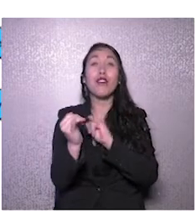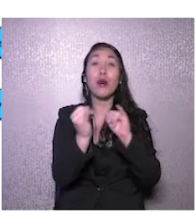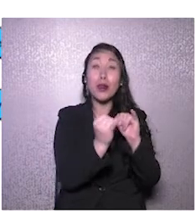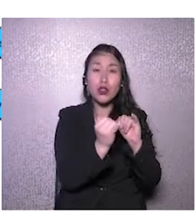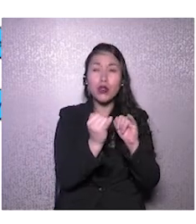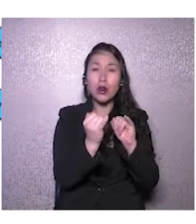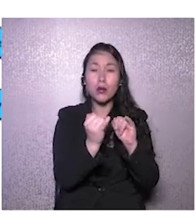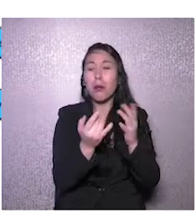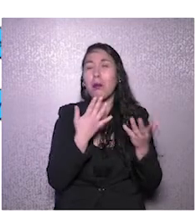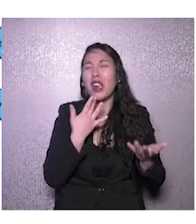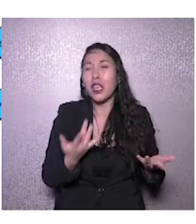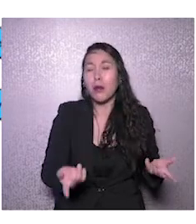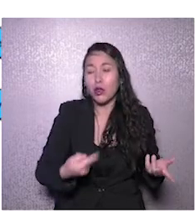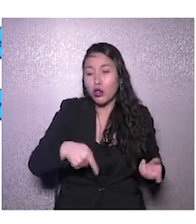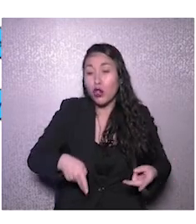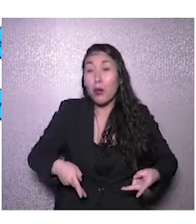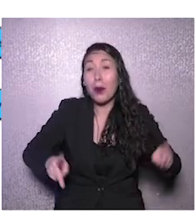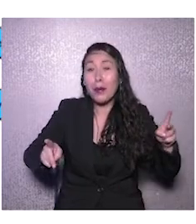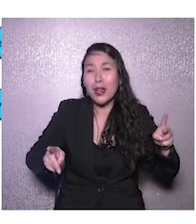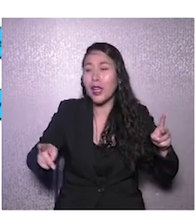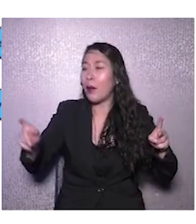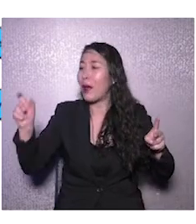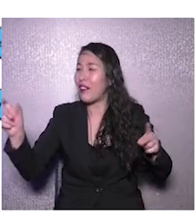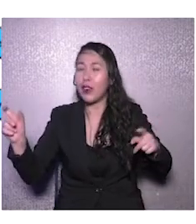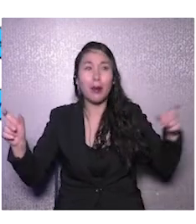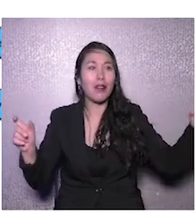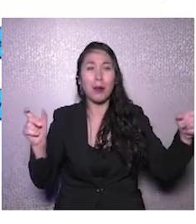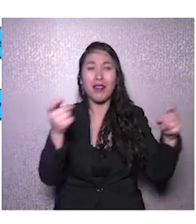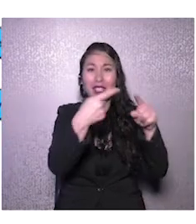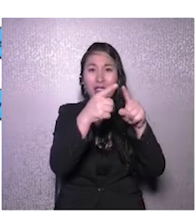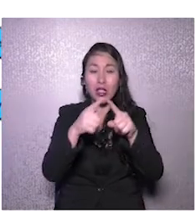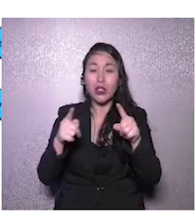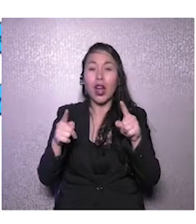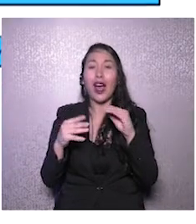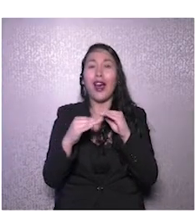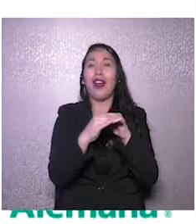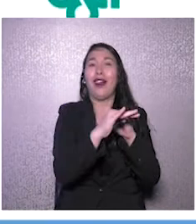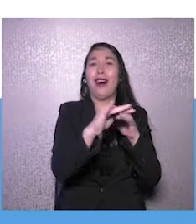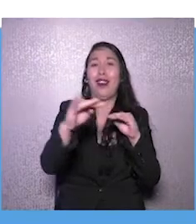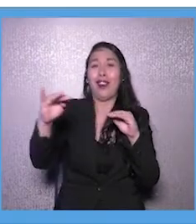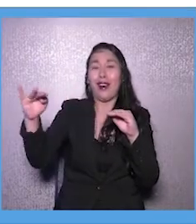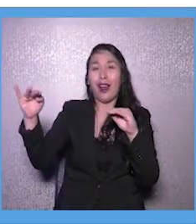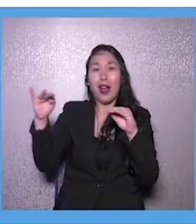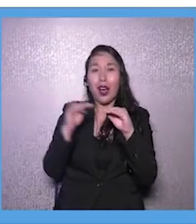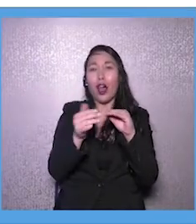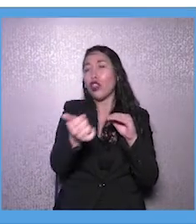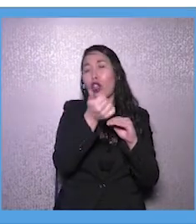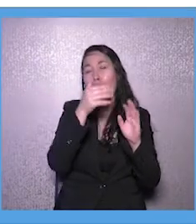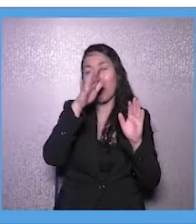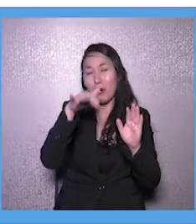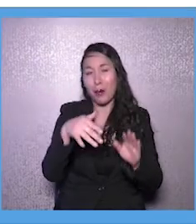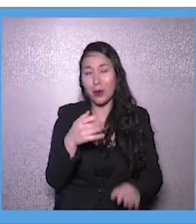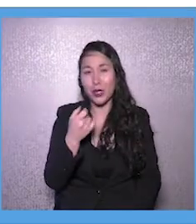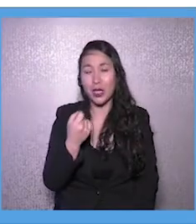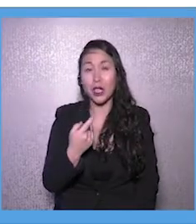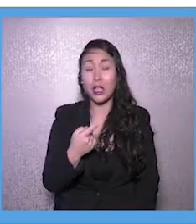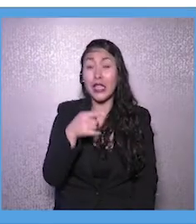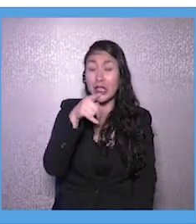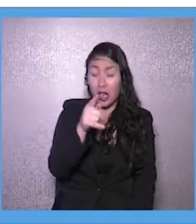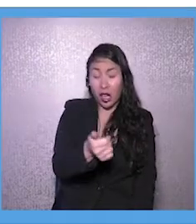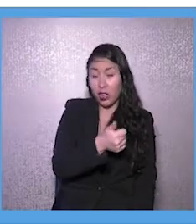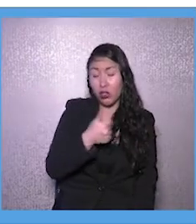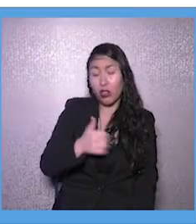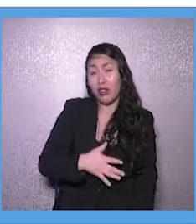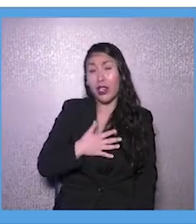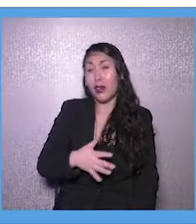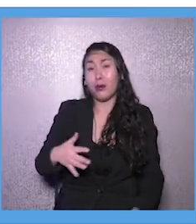permita disparar estos sistemas de soporte a la toma de decisiones y nos permita facilitar la investigación biomédica. Y a todos nos dan ganas de hacer